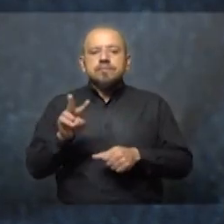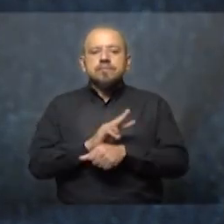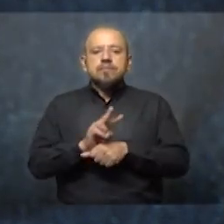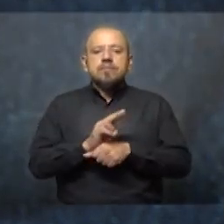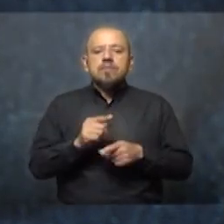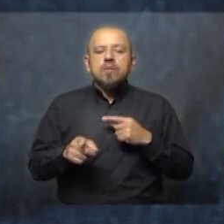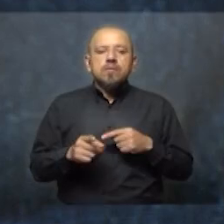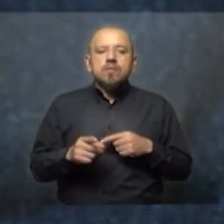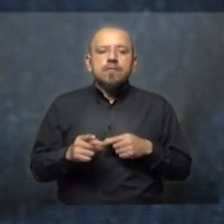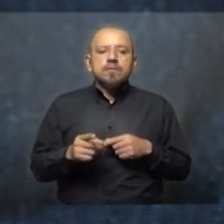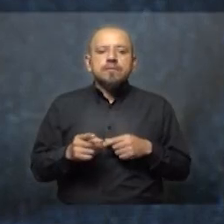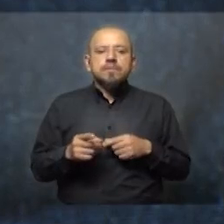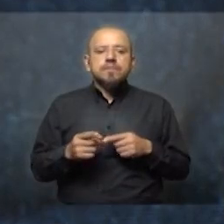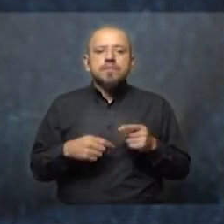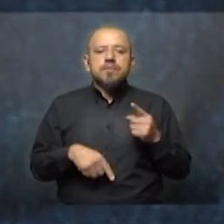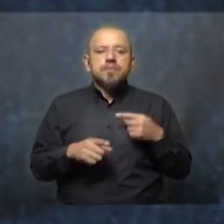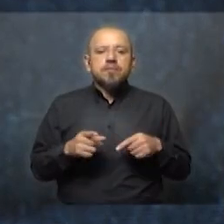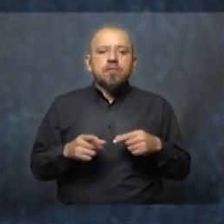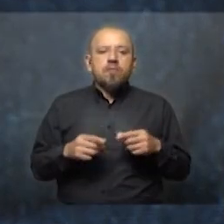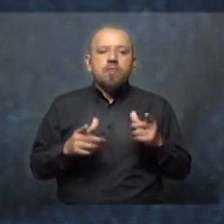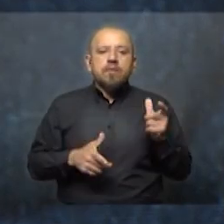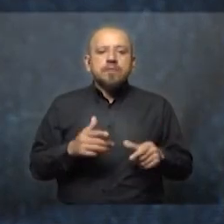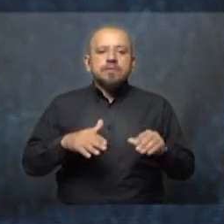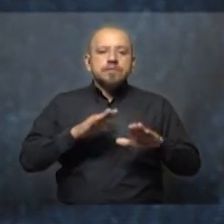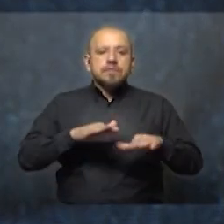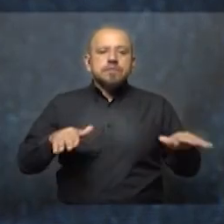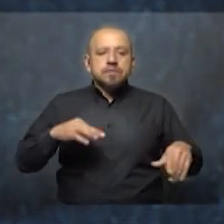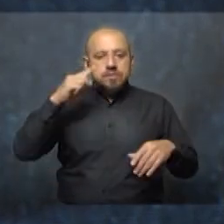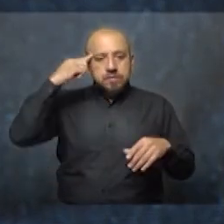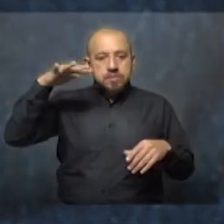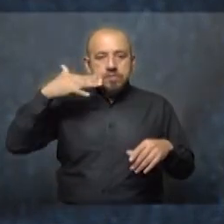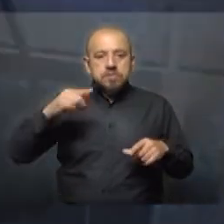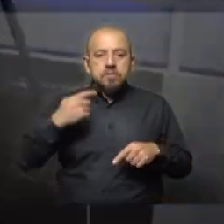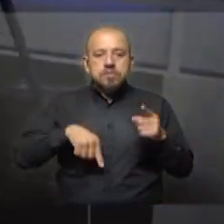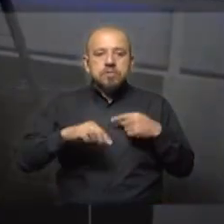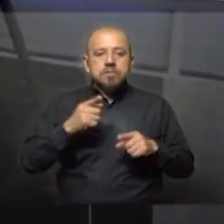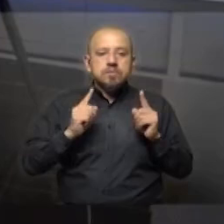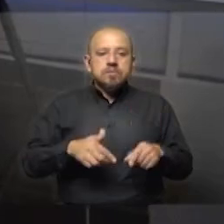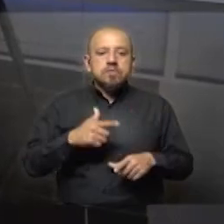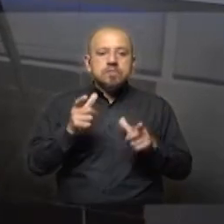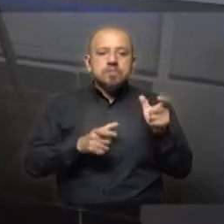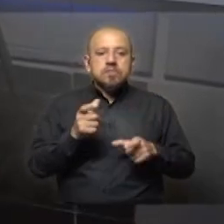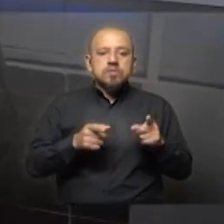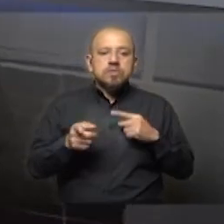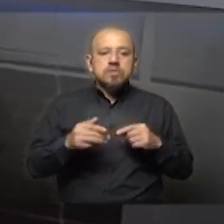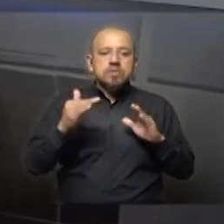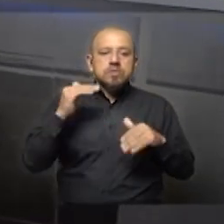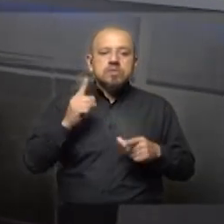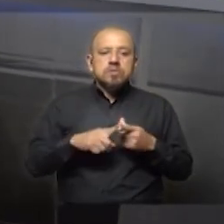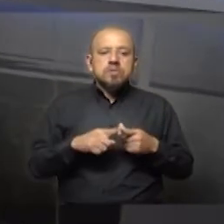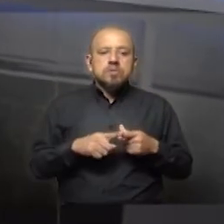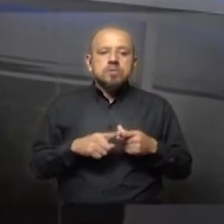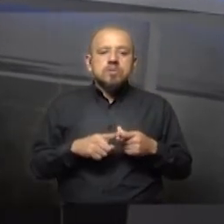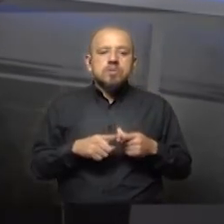y ahí estamos pensando en niñeces en la adolescencias pero también en personas adultas dependientes no